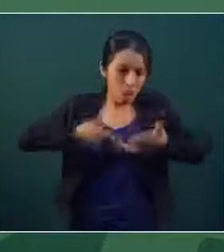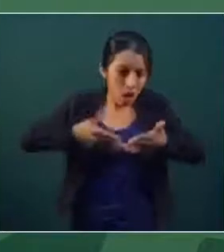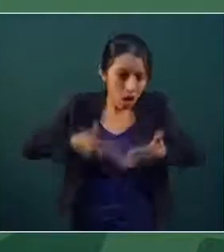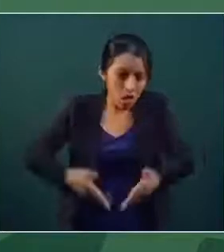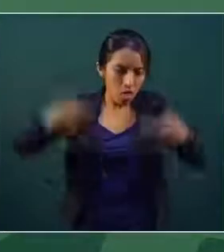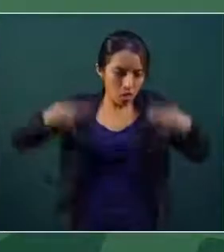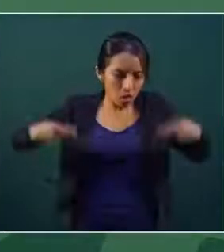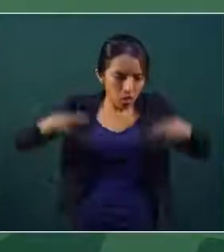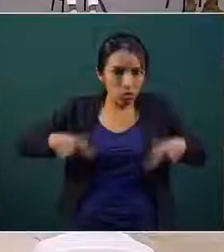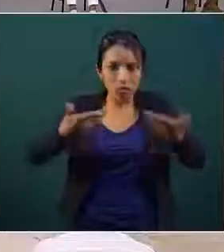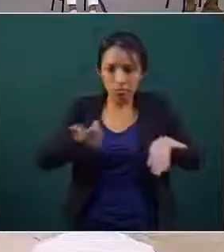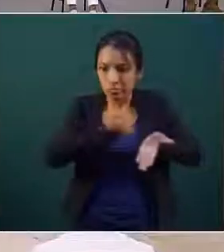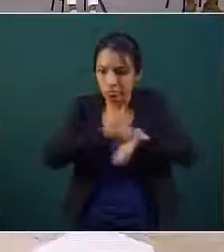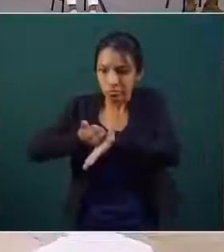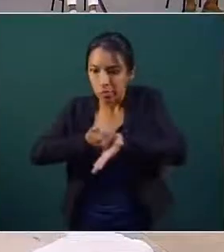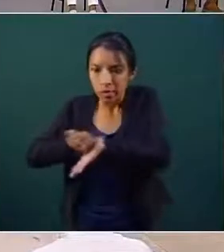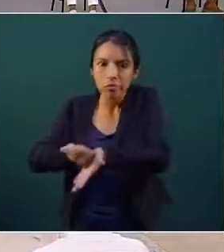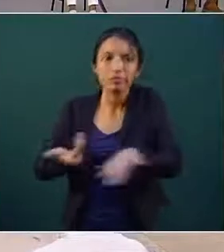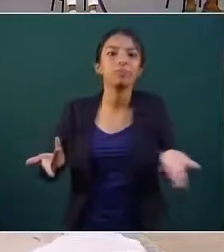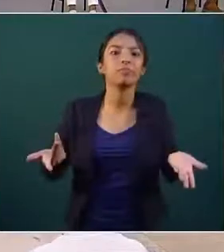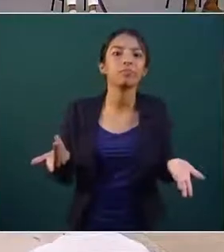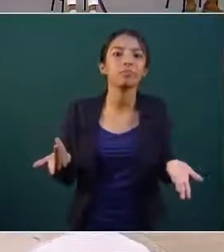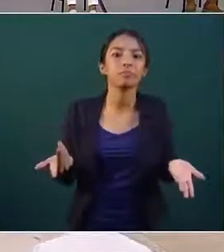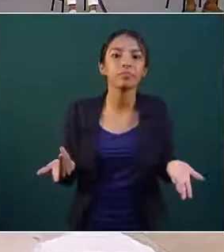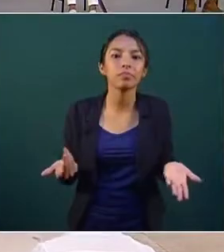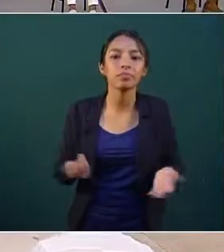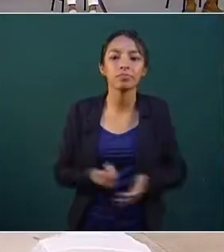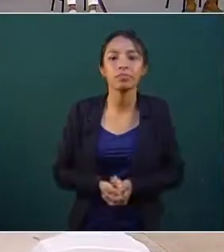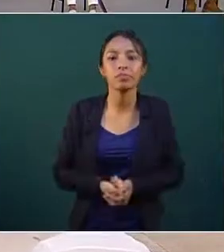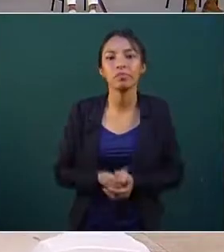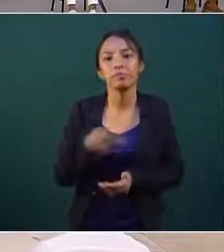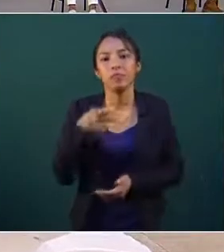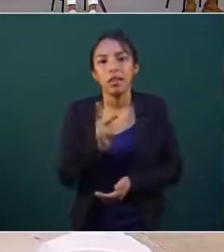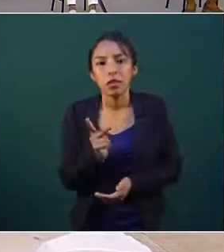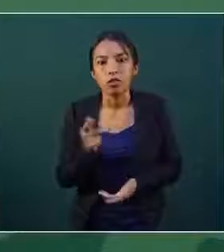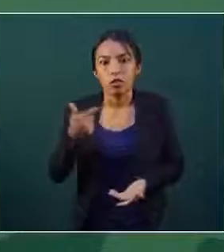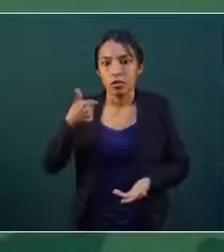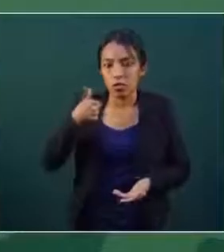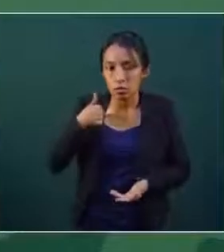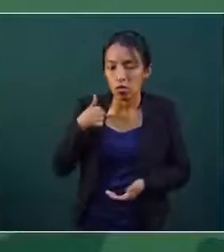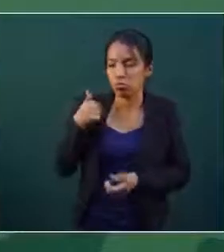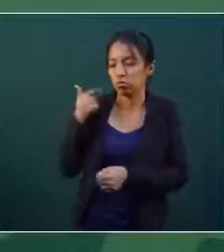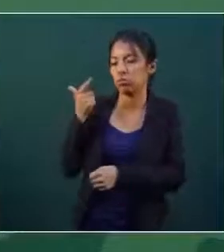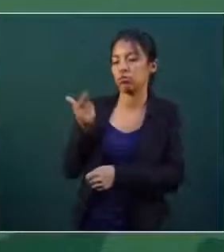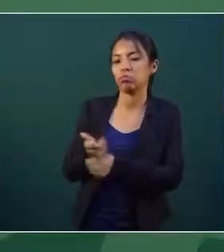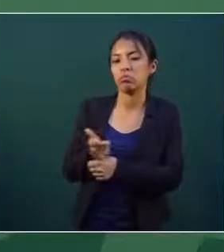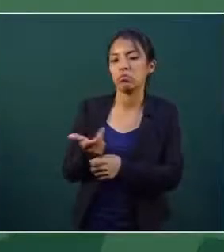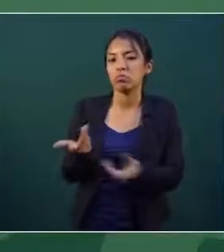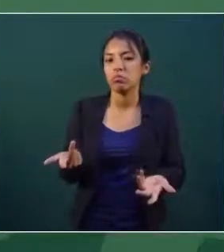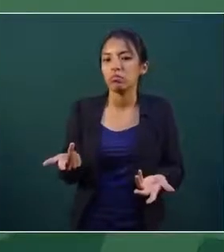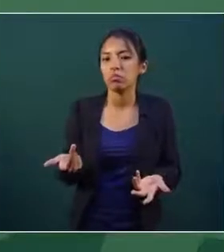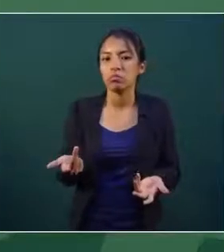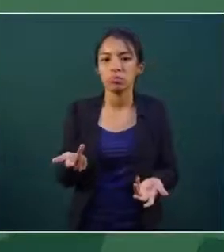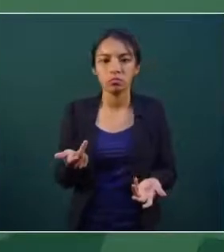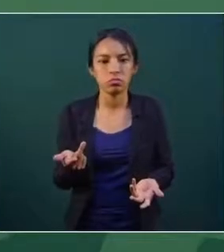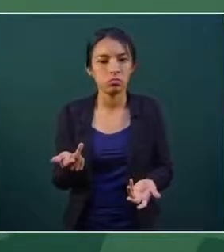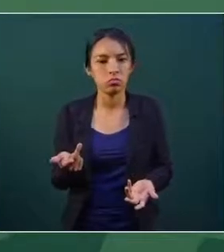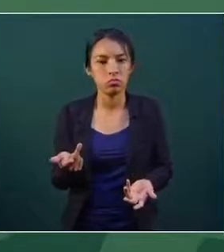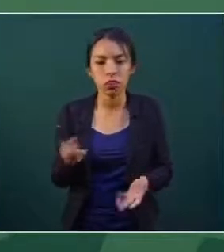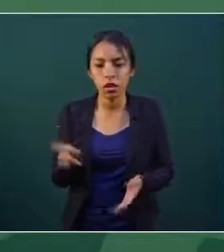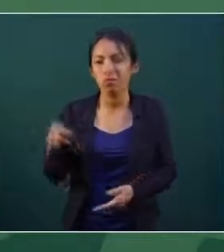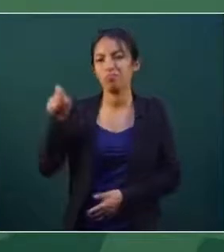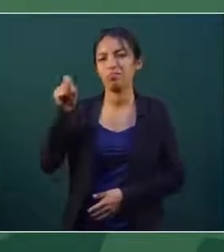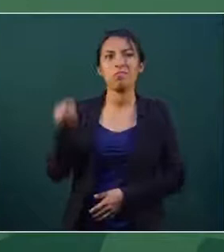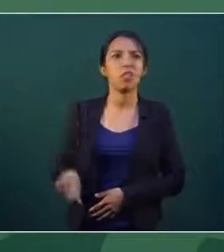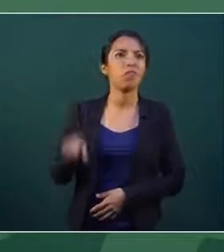ayudando, pero no vemos que sea lo